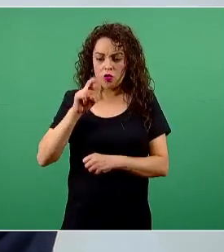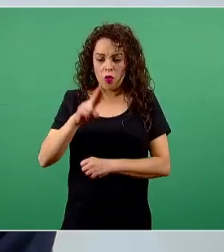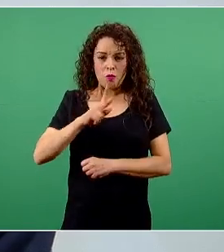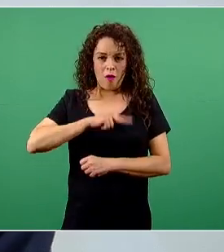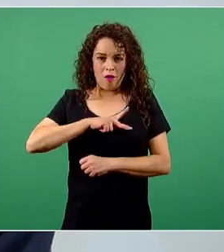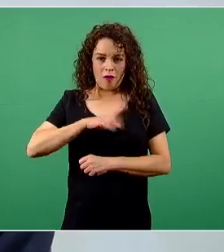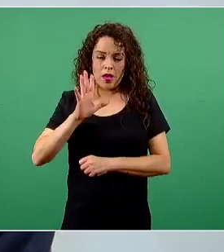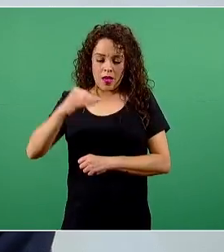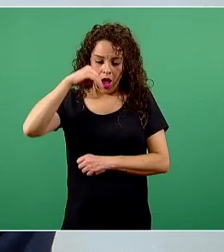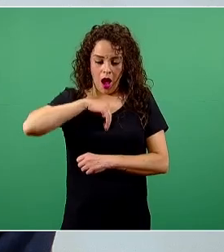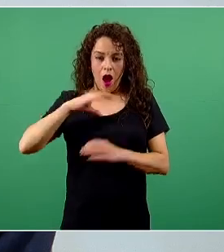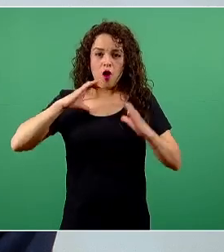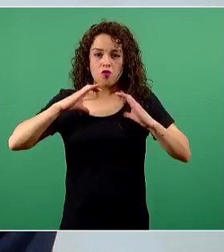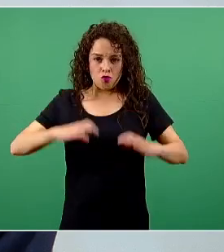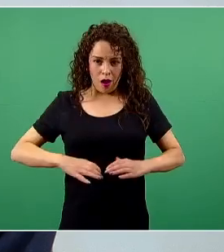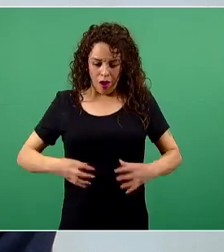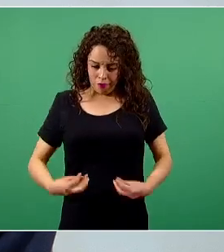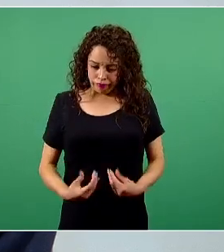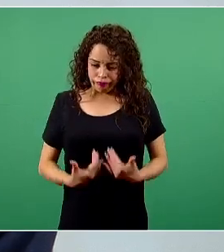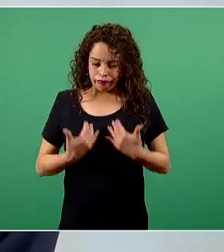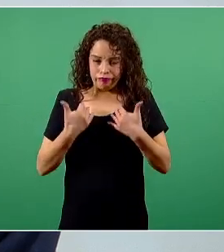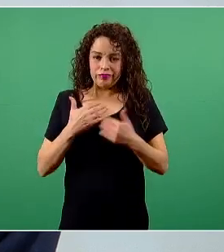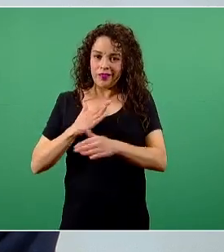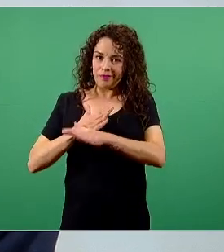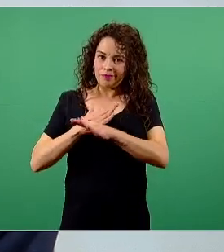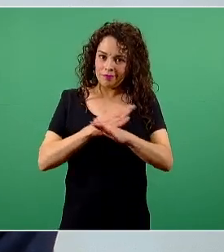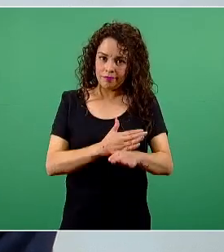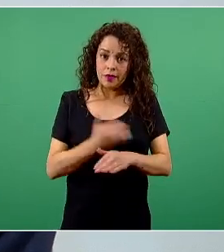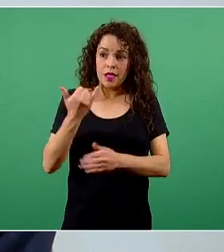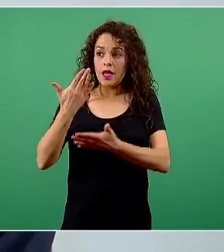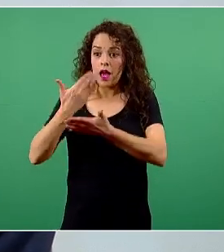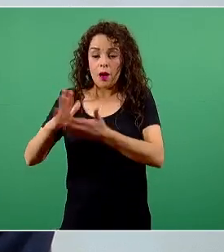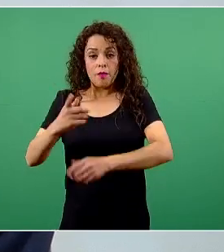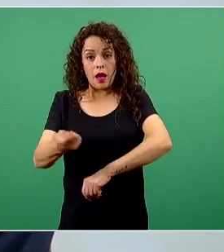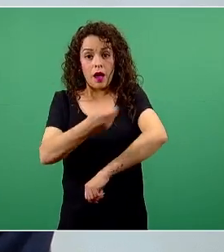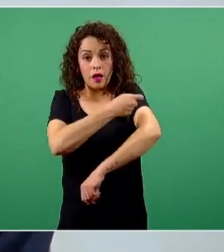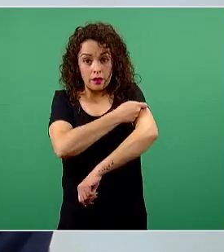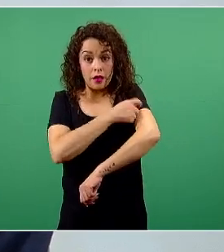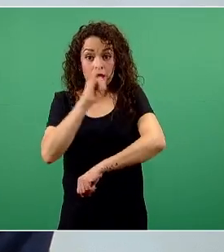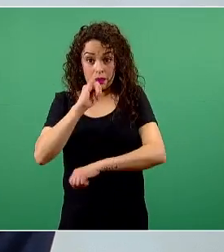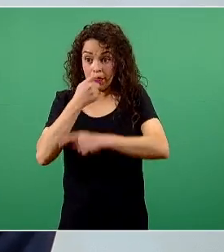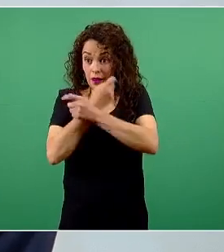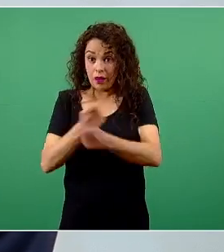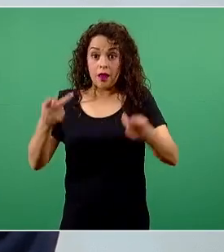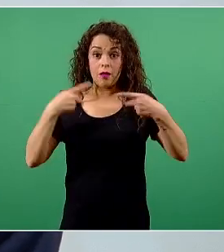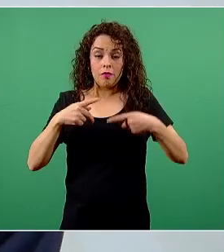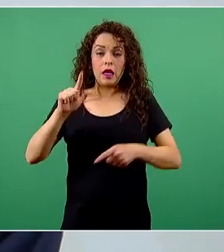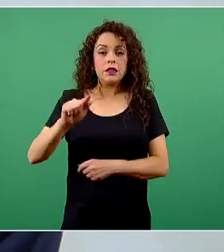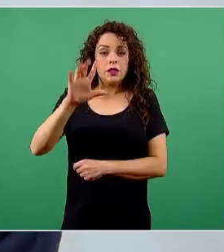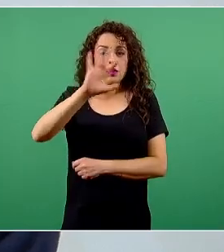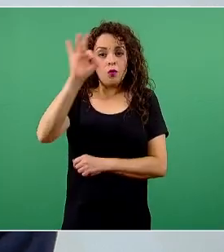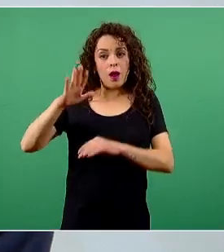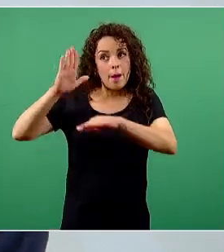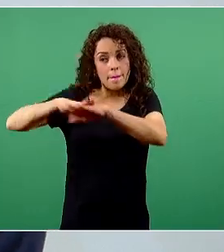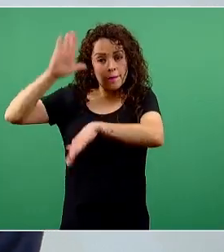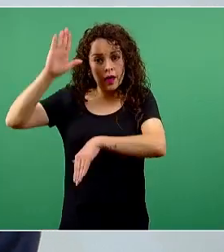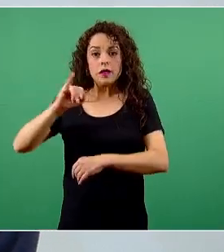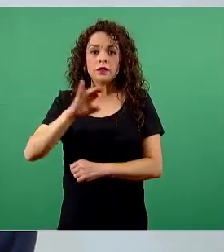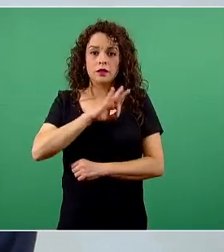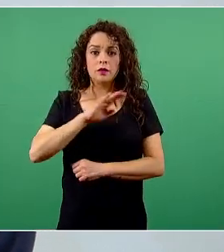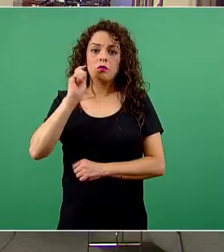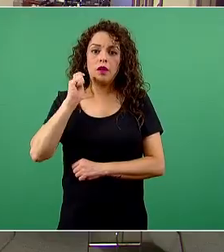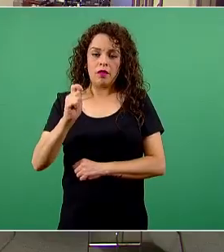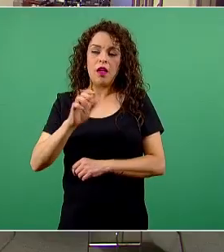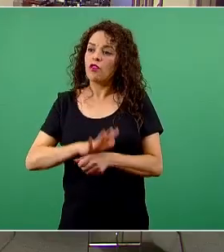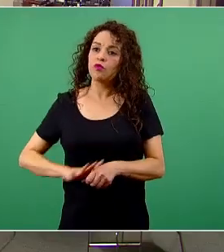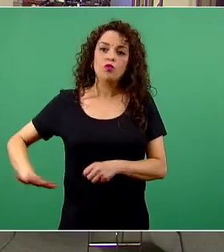más la población que se logre vacunar, que estará por arriba del 75%, se podrá lograr la inmunidad de